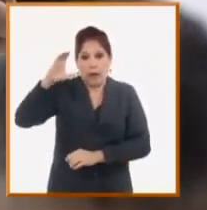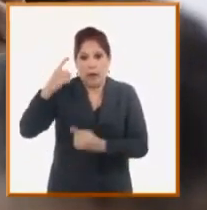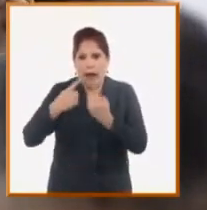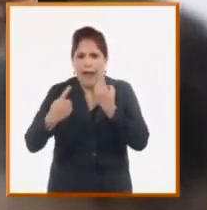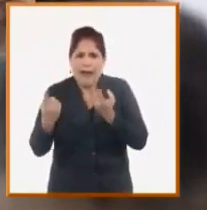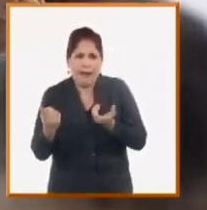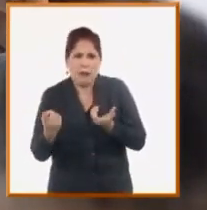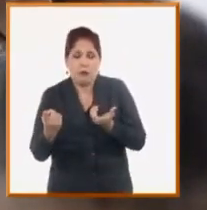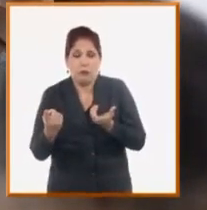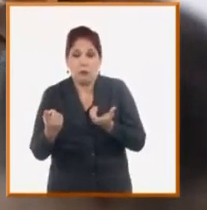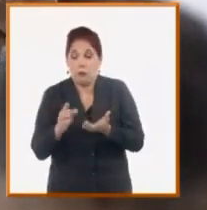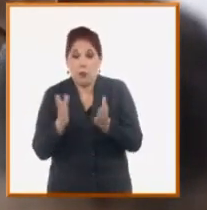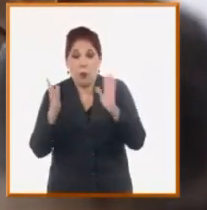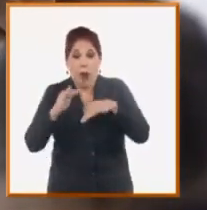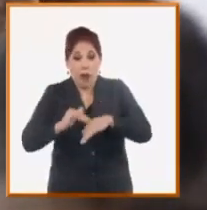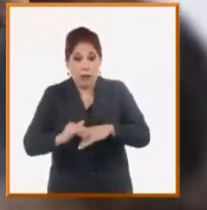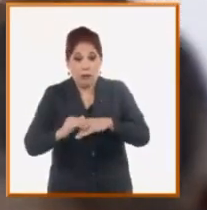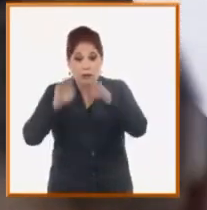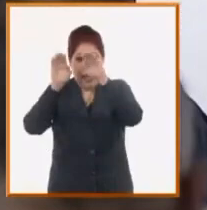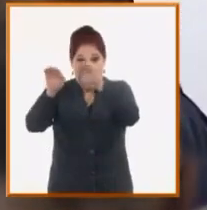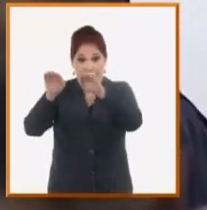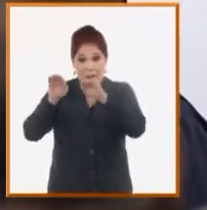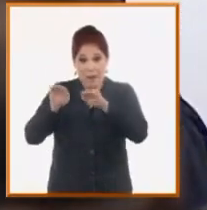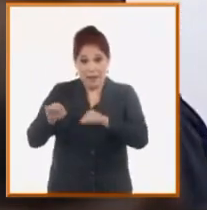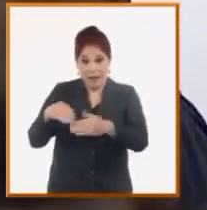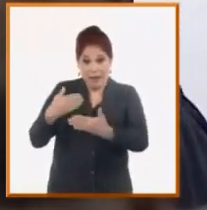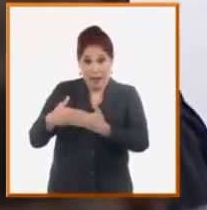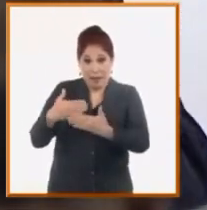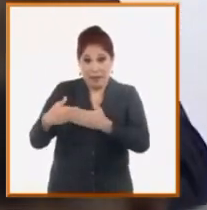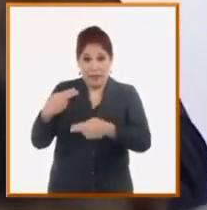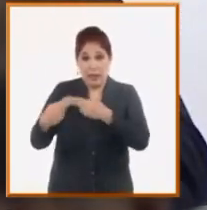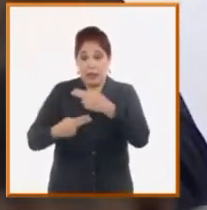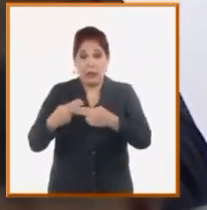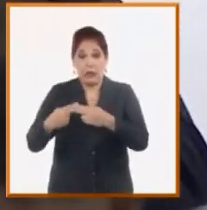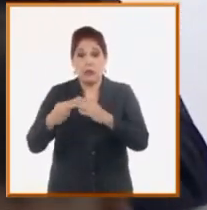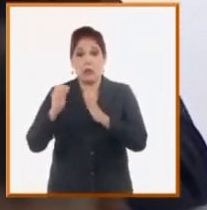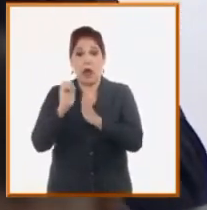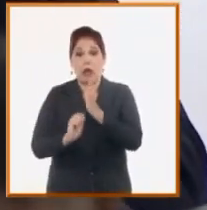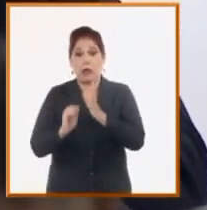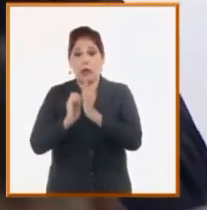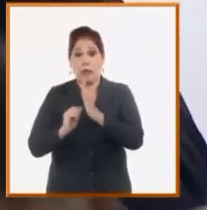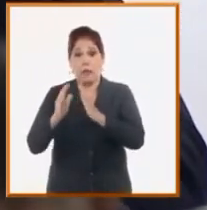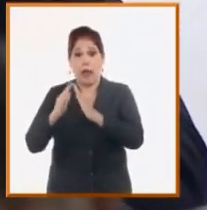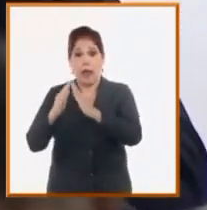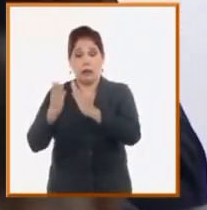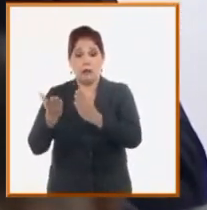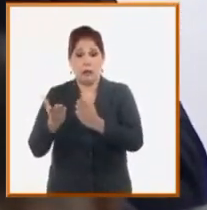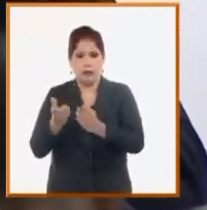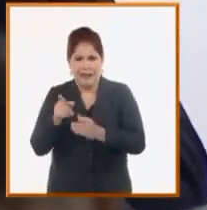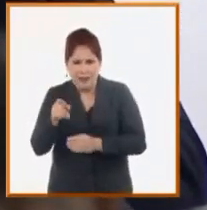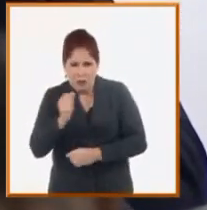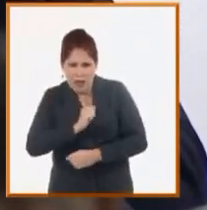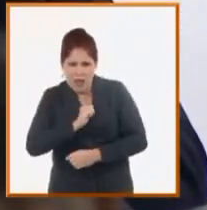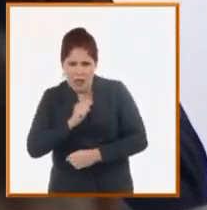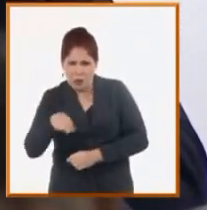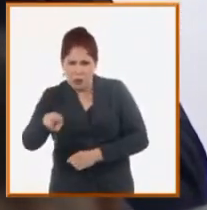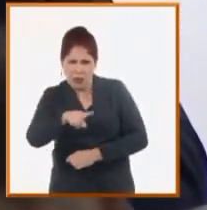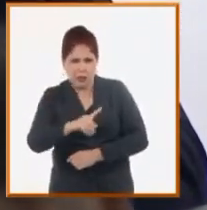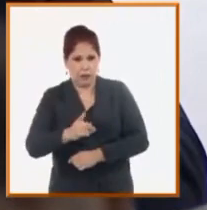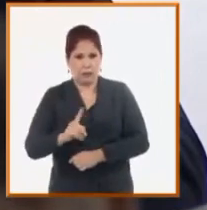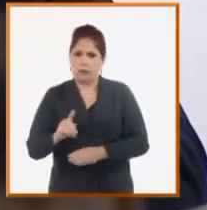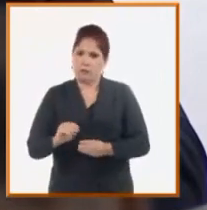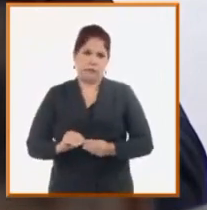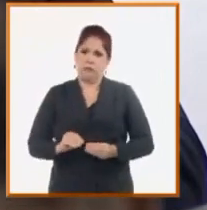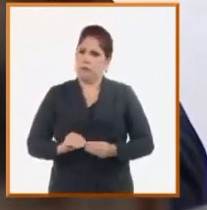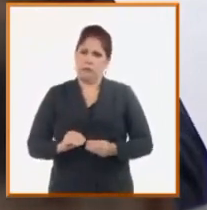mayores distribución de utilidades? Si ya el ingreso es lineal porque es un arrendamiento. Eso no es lo que queremos realmente.